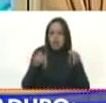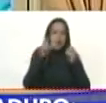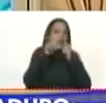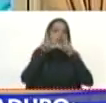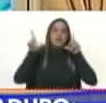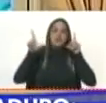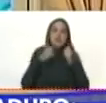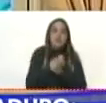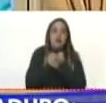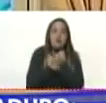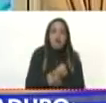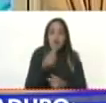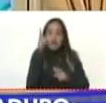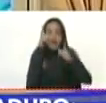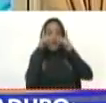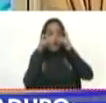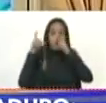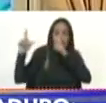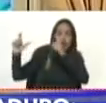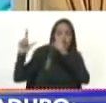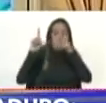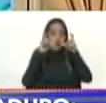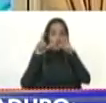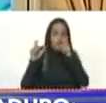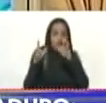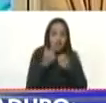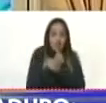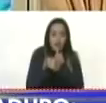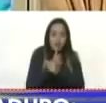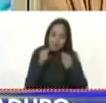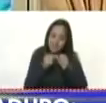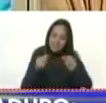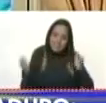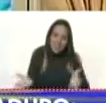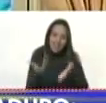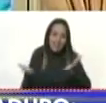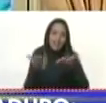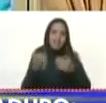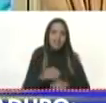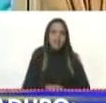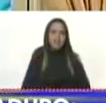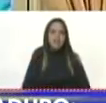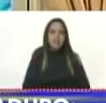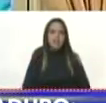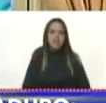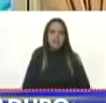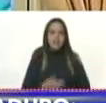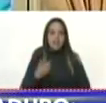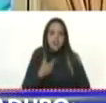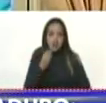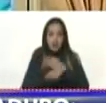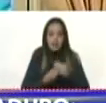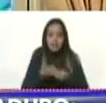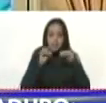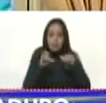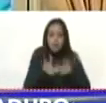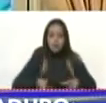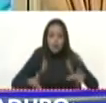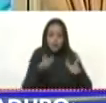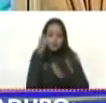amor, una foto, cariño, sigan adelante. Y eso nos pasa en todos los lugares del mundo que vamos.